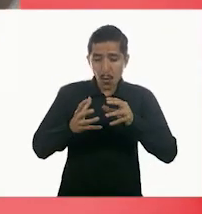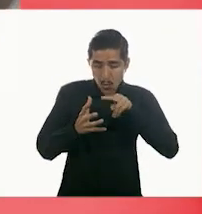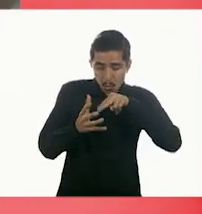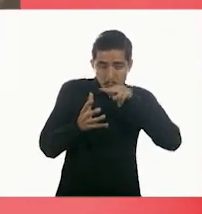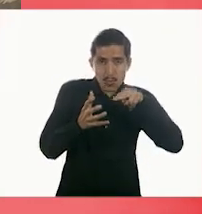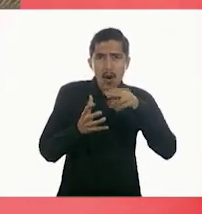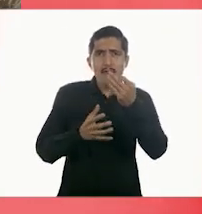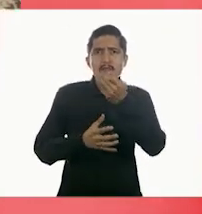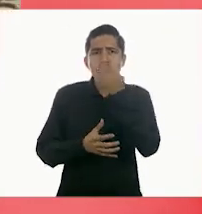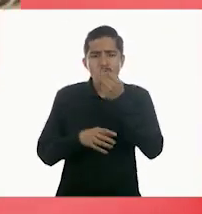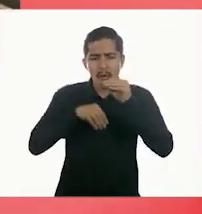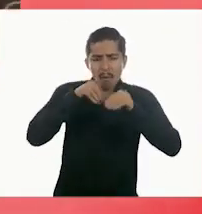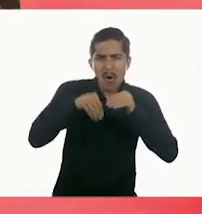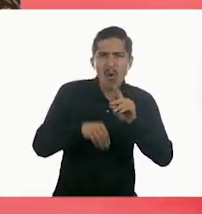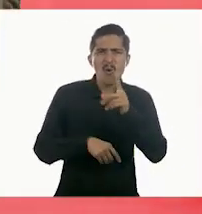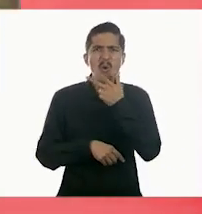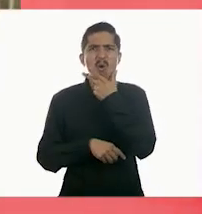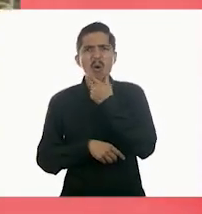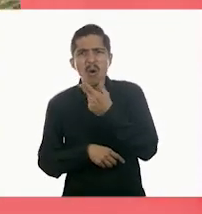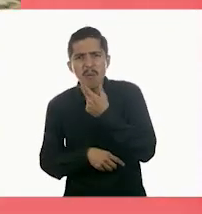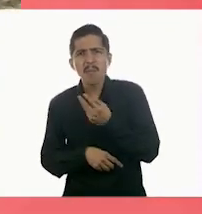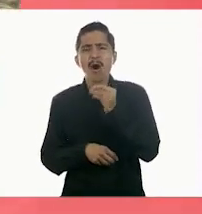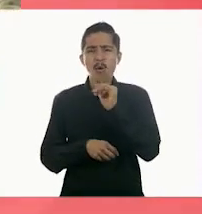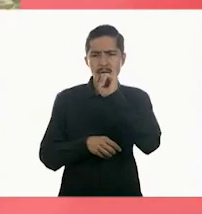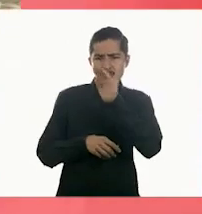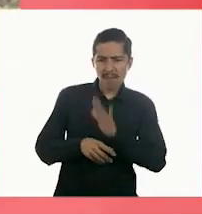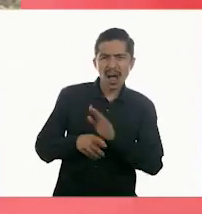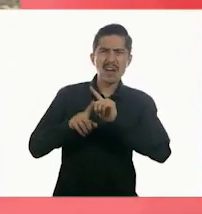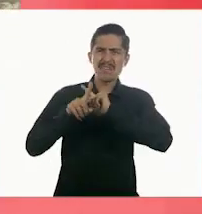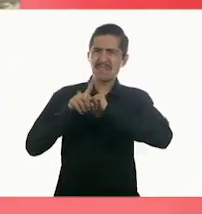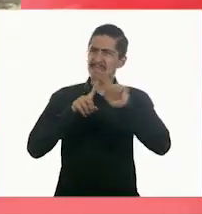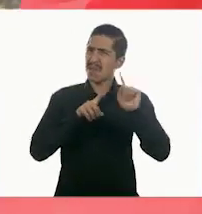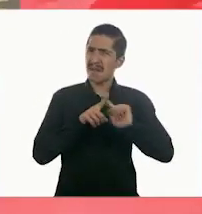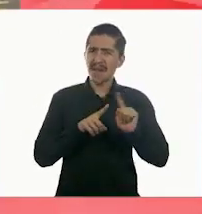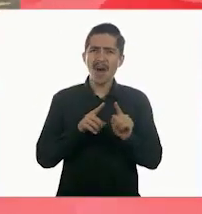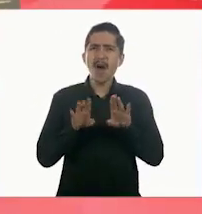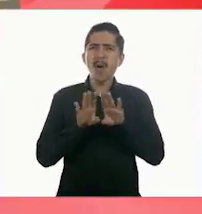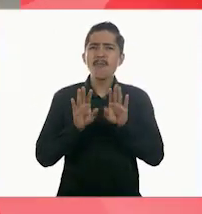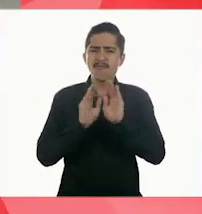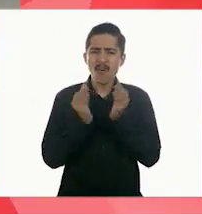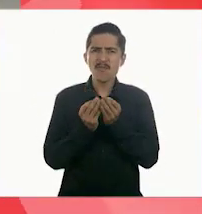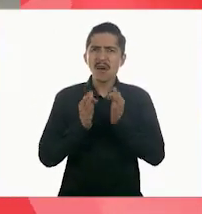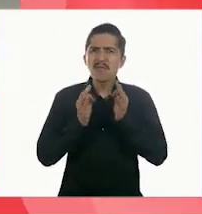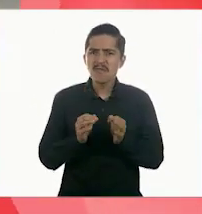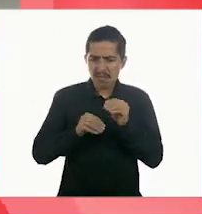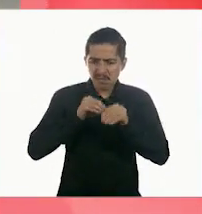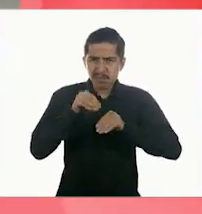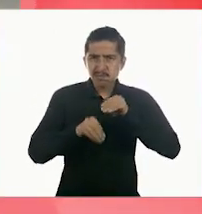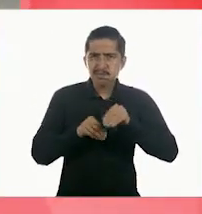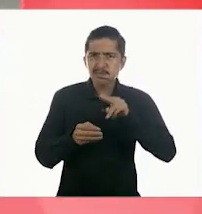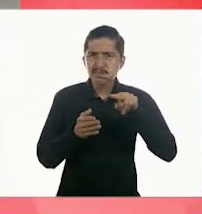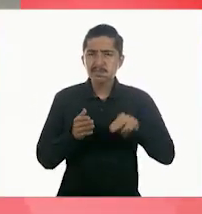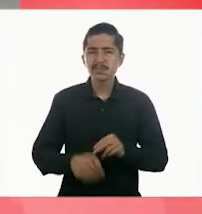una flor, un nombre, un retrato o figuras caprichosas.